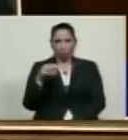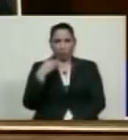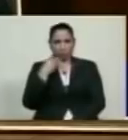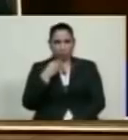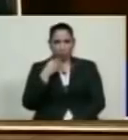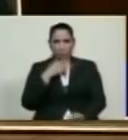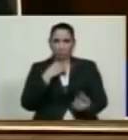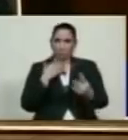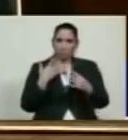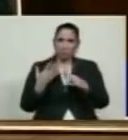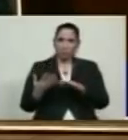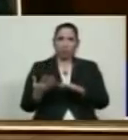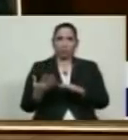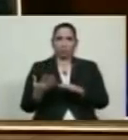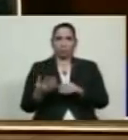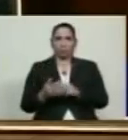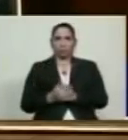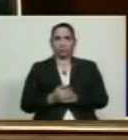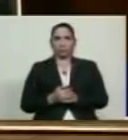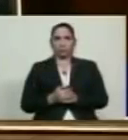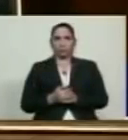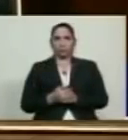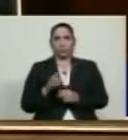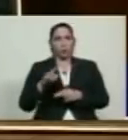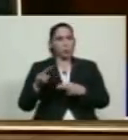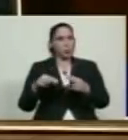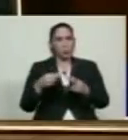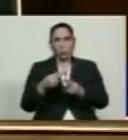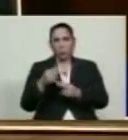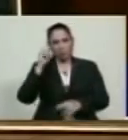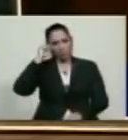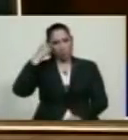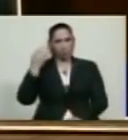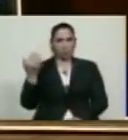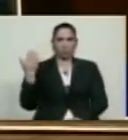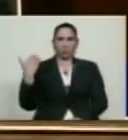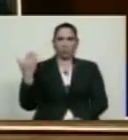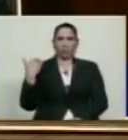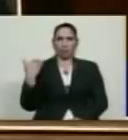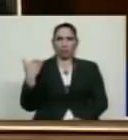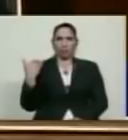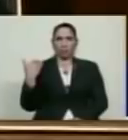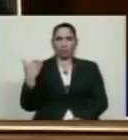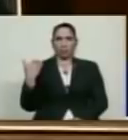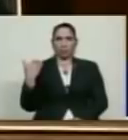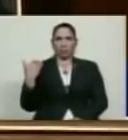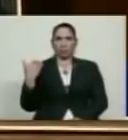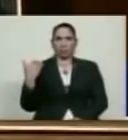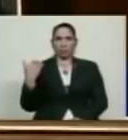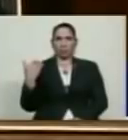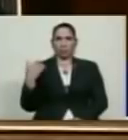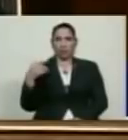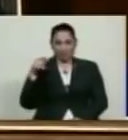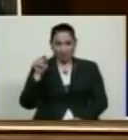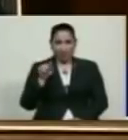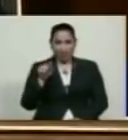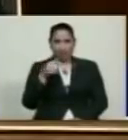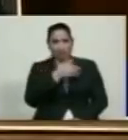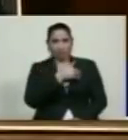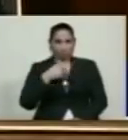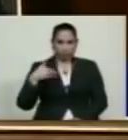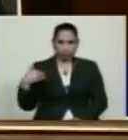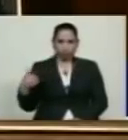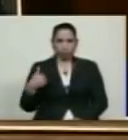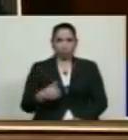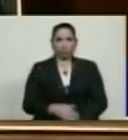una recomendación: nunca lo recordemos en pasado. No es que Soán quería, no, es que Soán quiere.